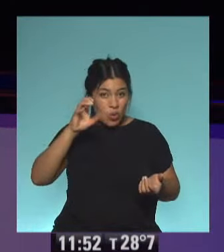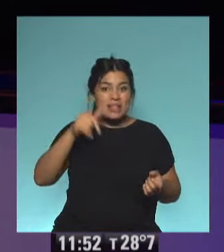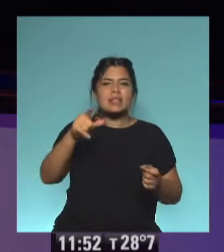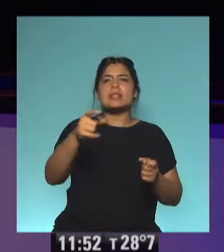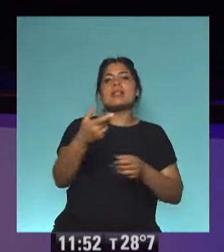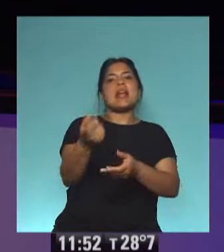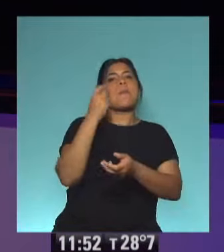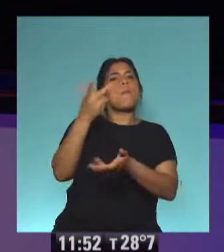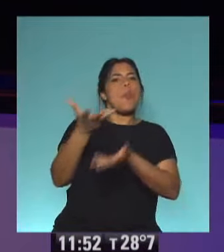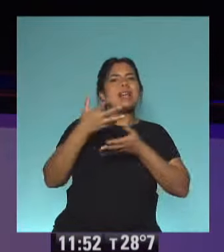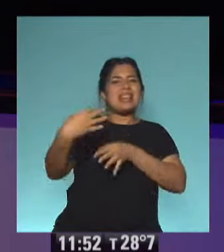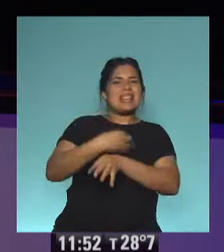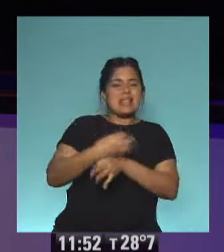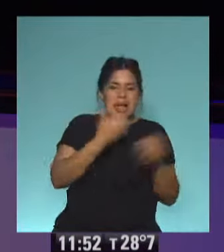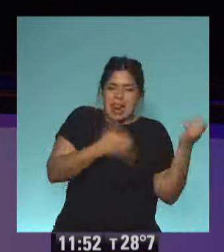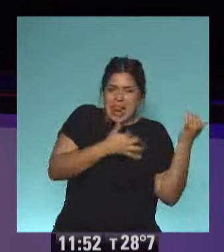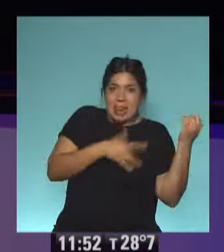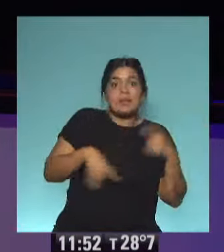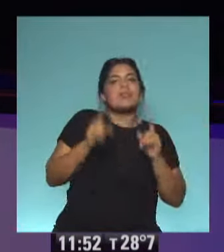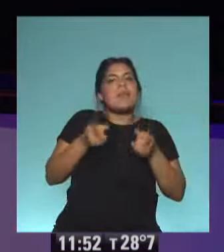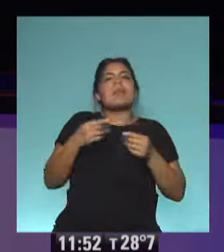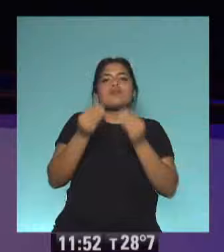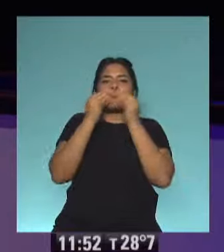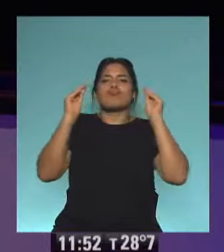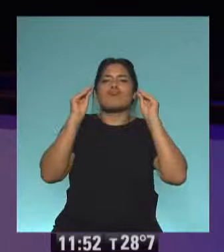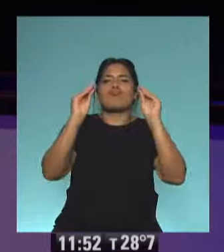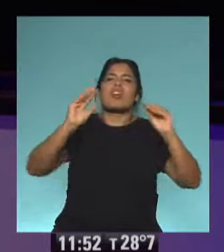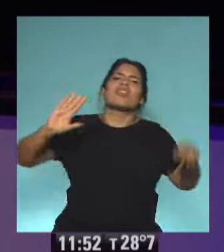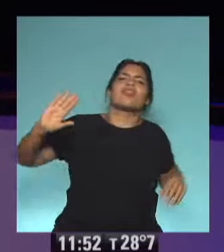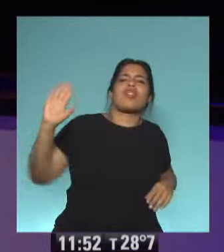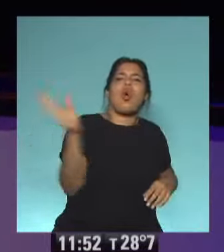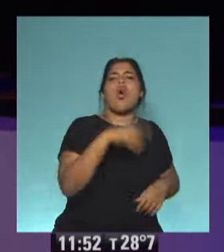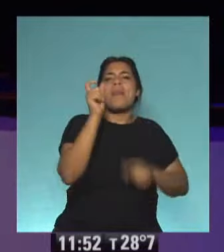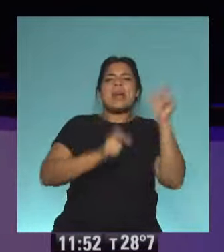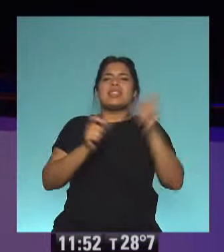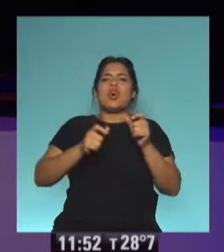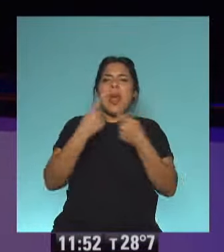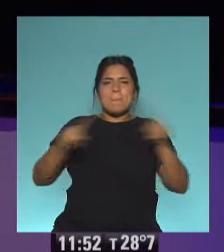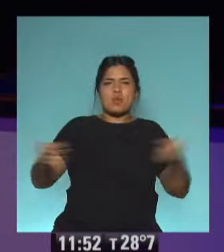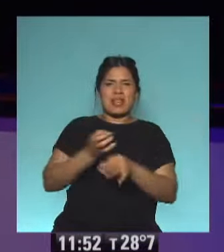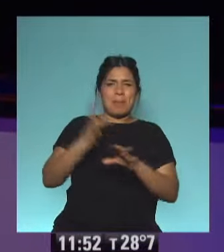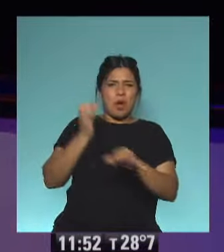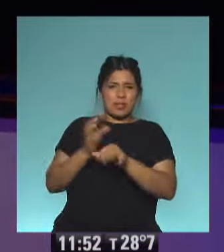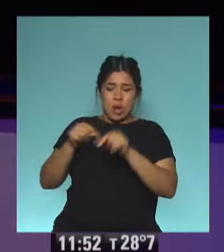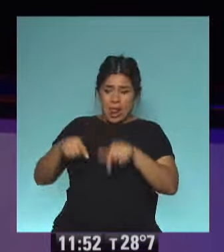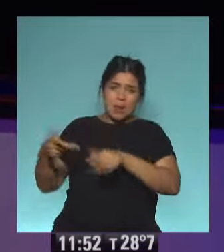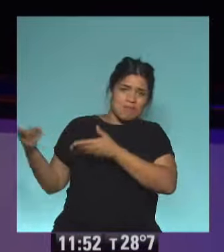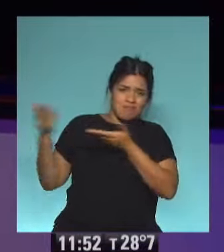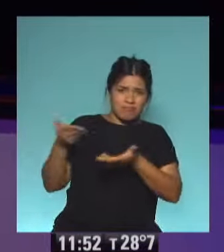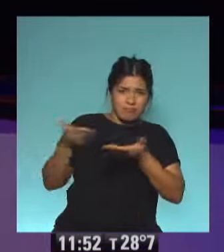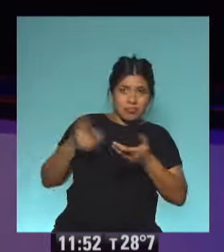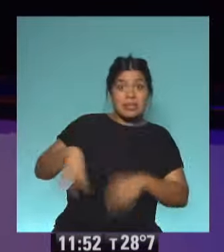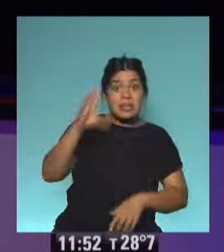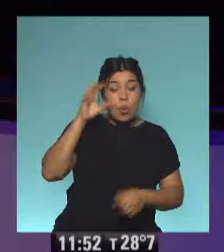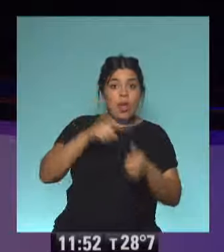maestro del charango y de paso aprovechamos para mandarle un saludo a todos los músicos y músicas que nos han visitado. Uy, y enriquecieron tanto estas clases. ¿Se acuerdan de